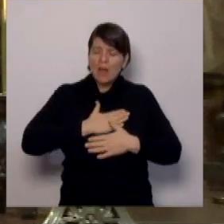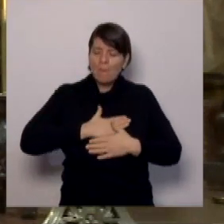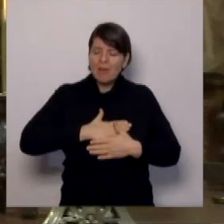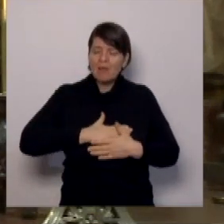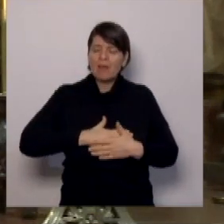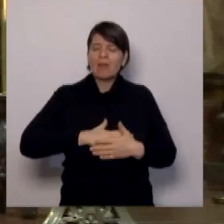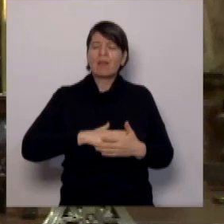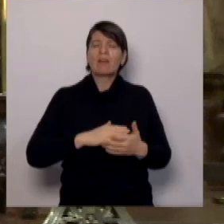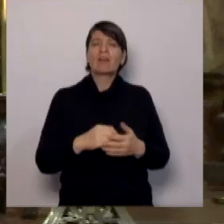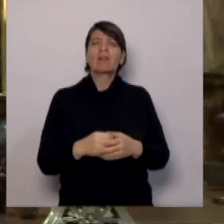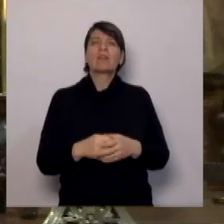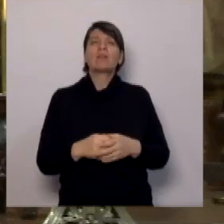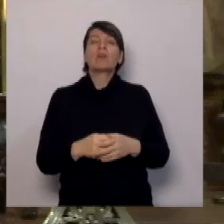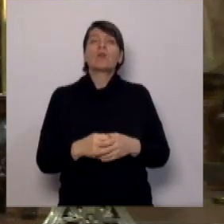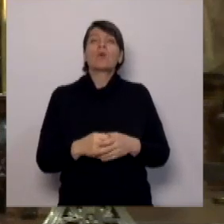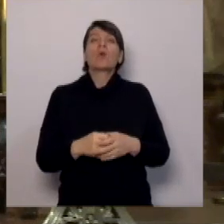confórtame.